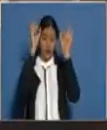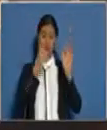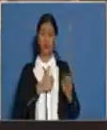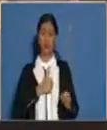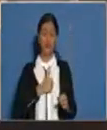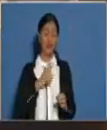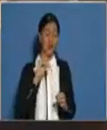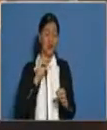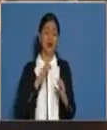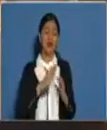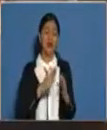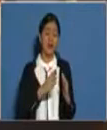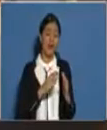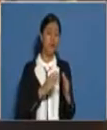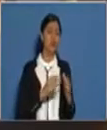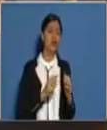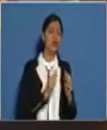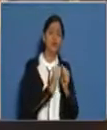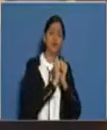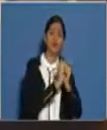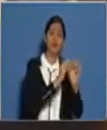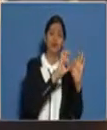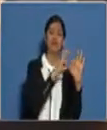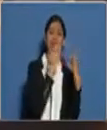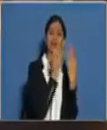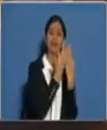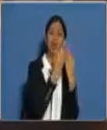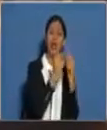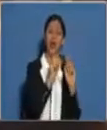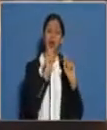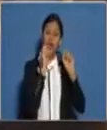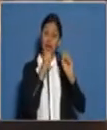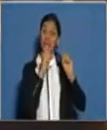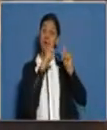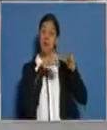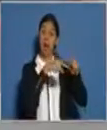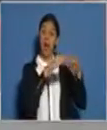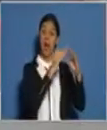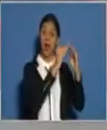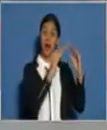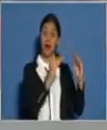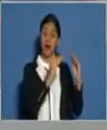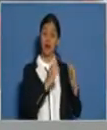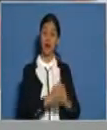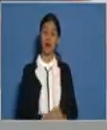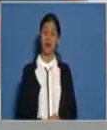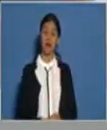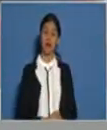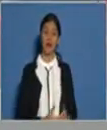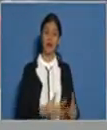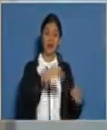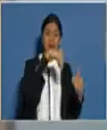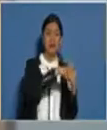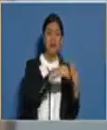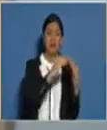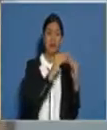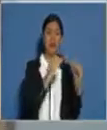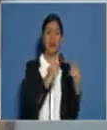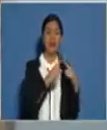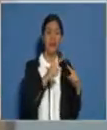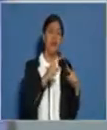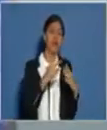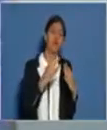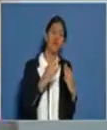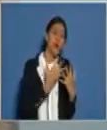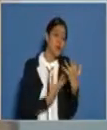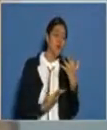familia físicamente siquiera, o los que están físicamente están dentro, pero no están prácticamente,